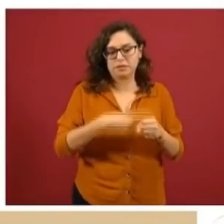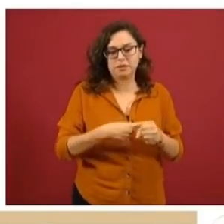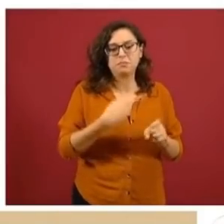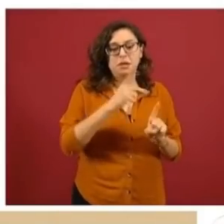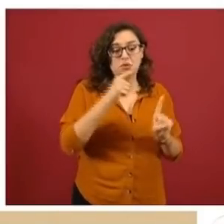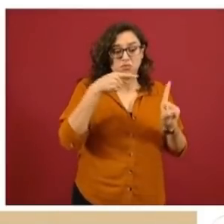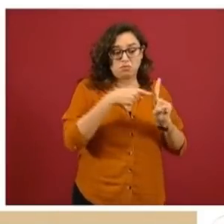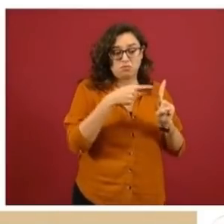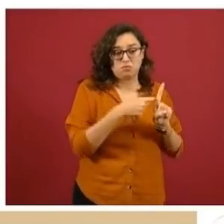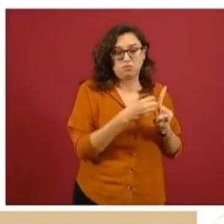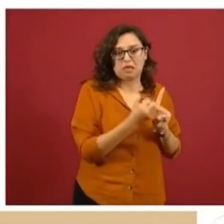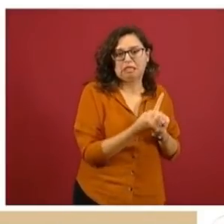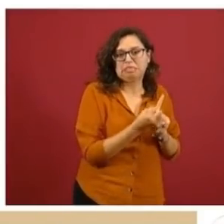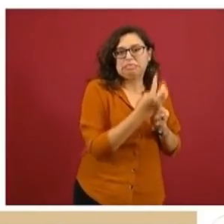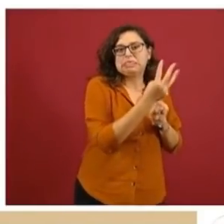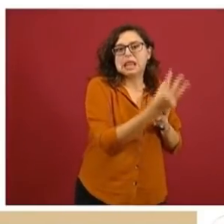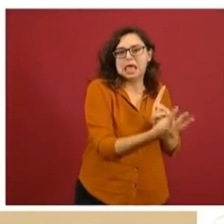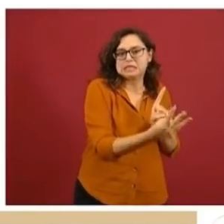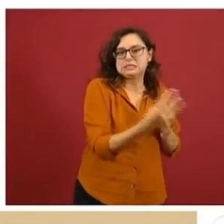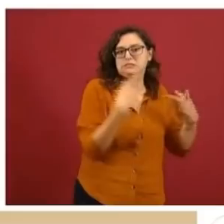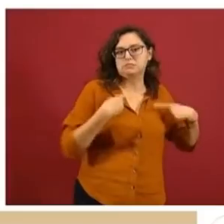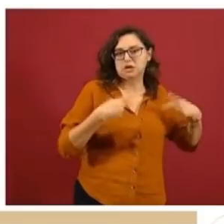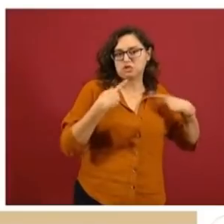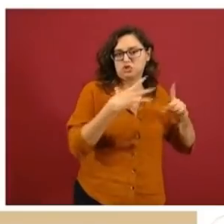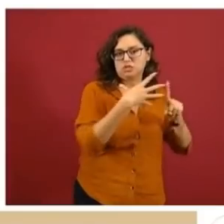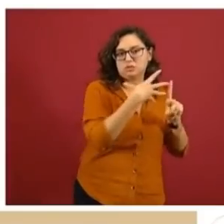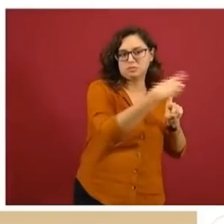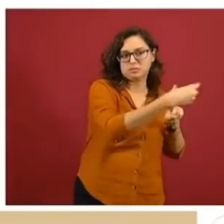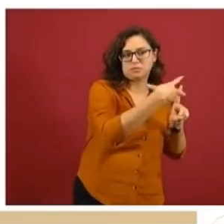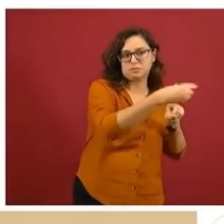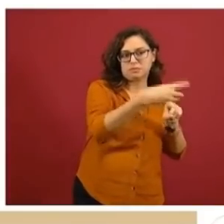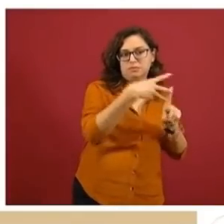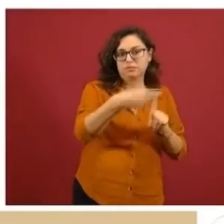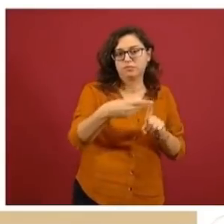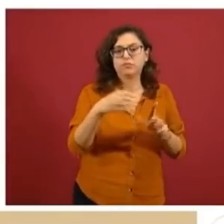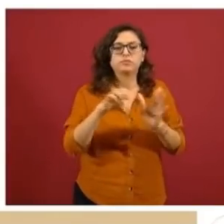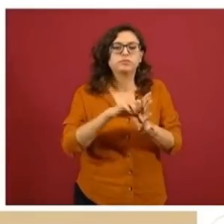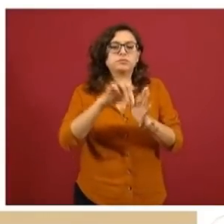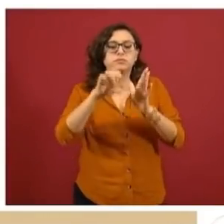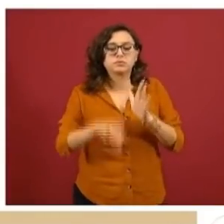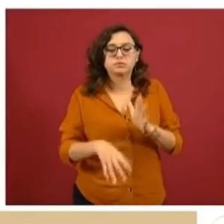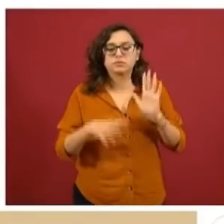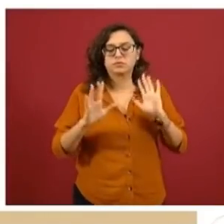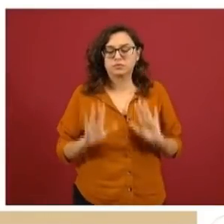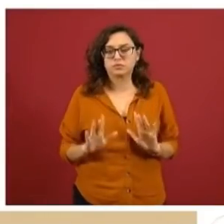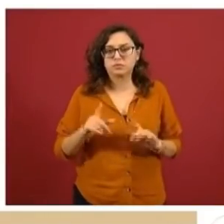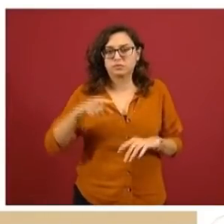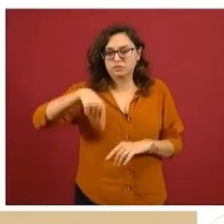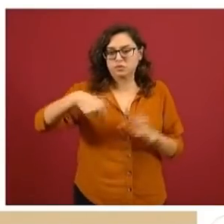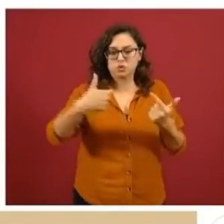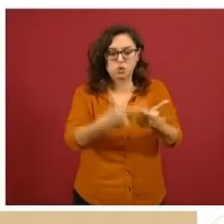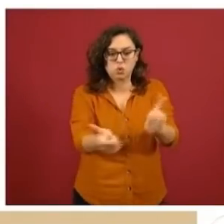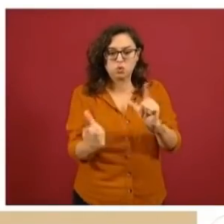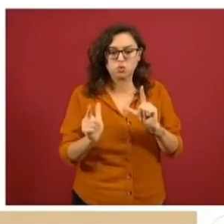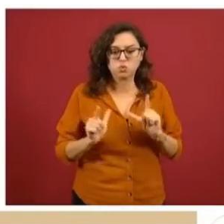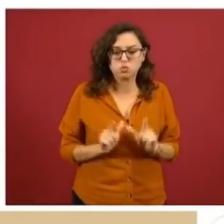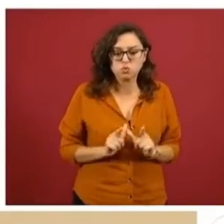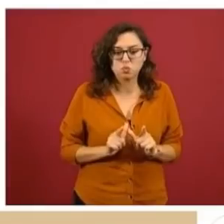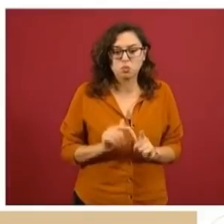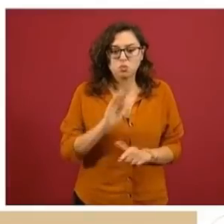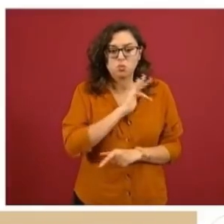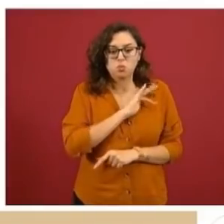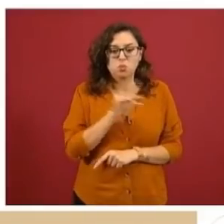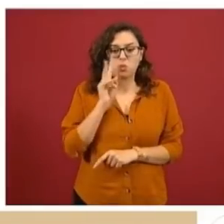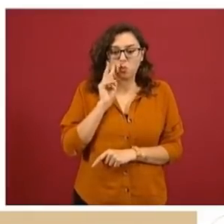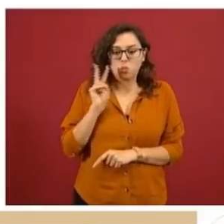3 personas. Veamos si en esta habitación nosotros fuéramos este grupo que podemos ver en